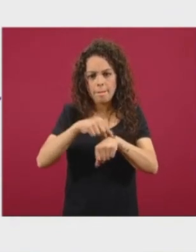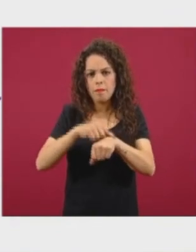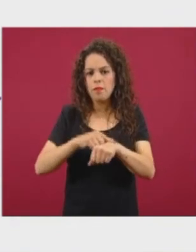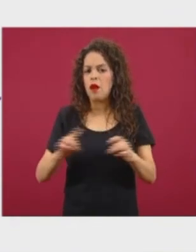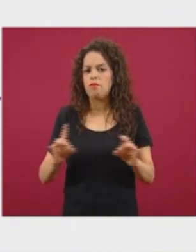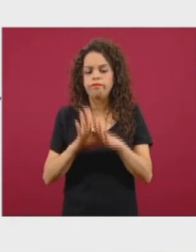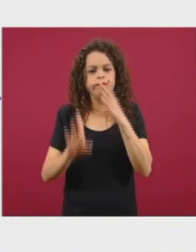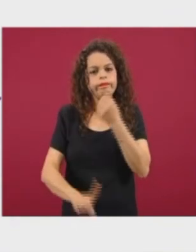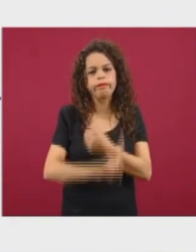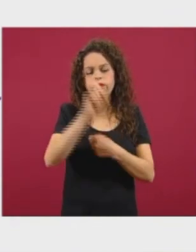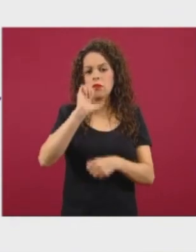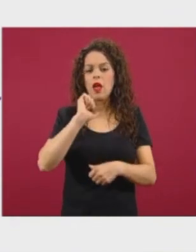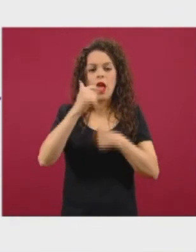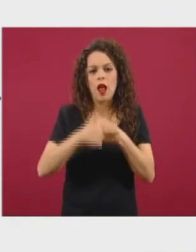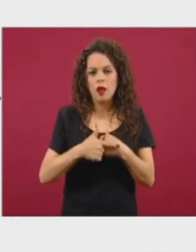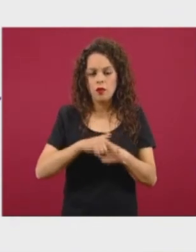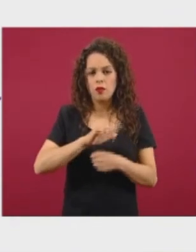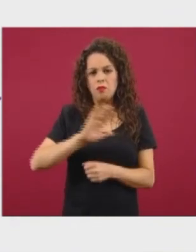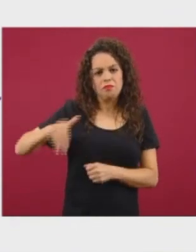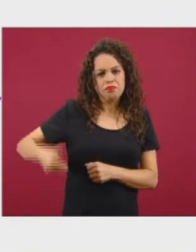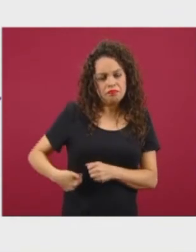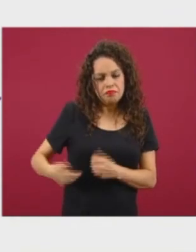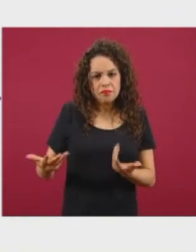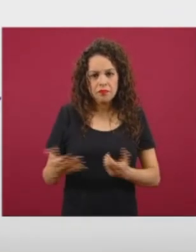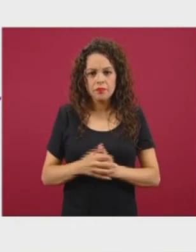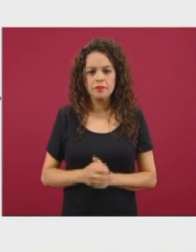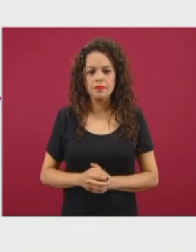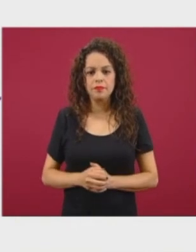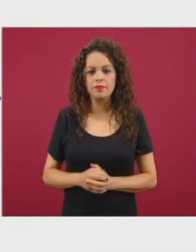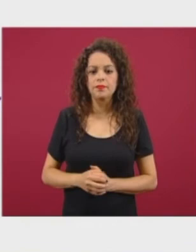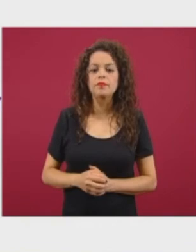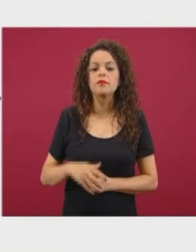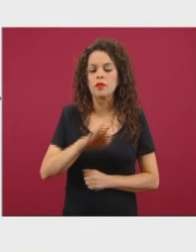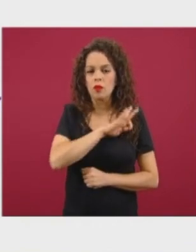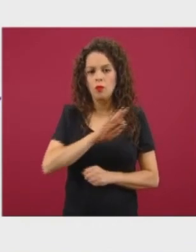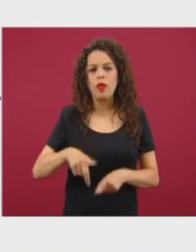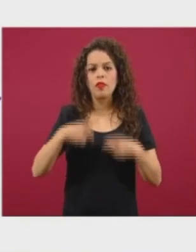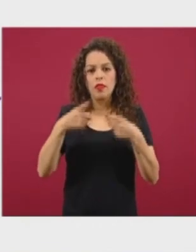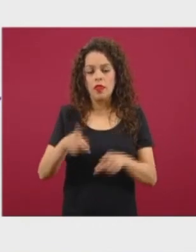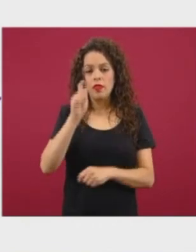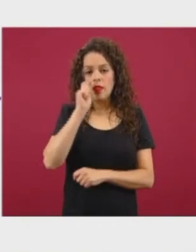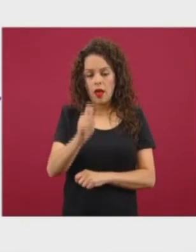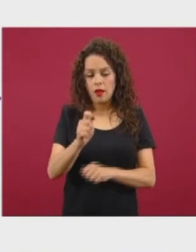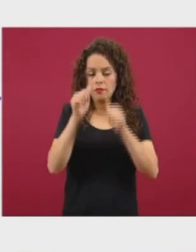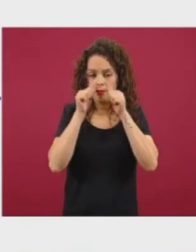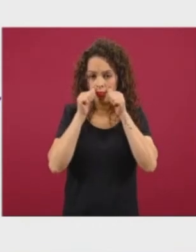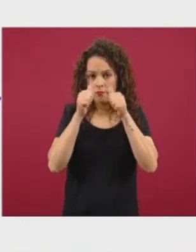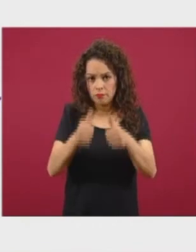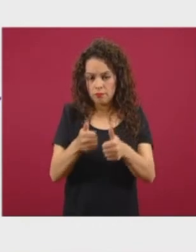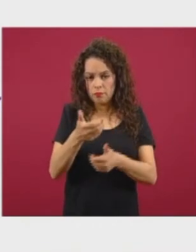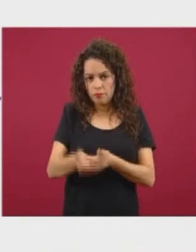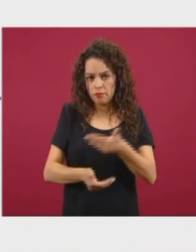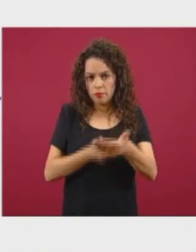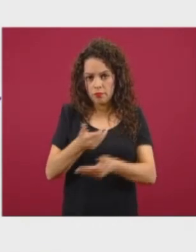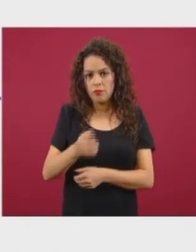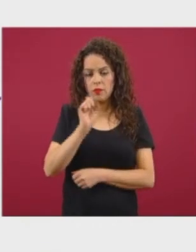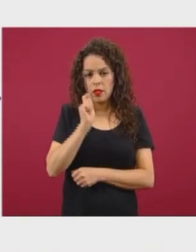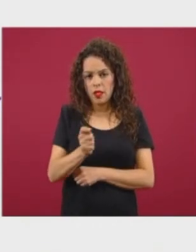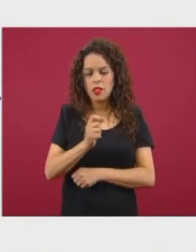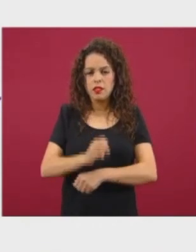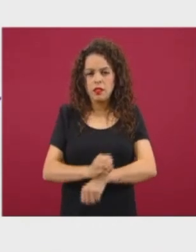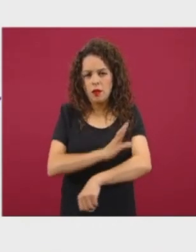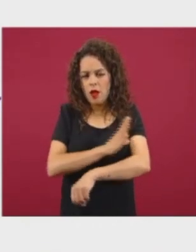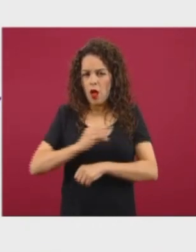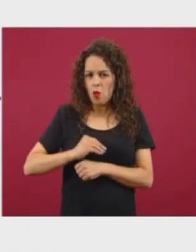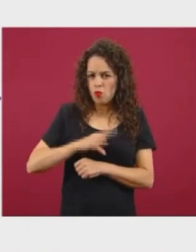para atender posibles lesiones. Hay servicios de orientación emocional y psicológica. Aquí se provee